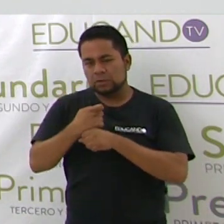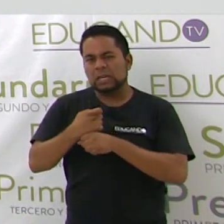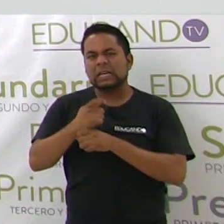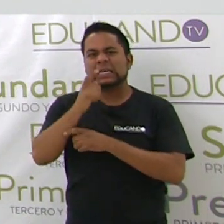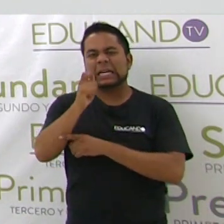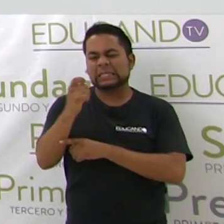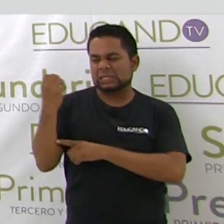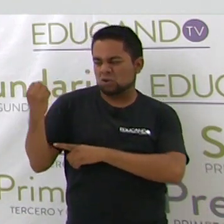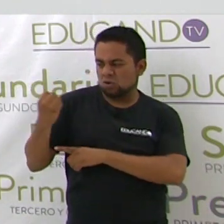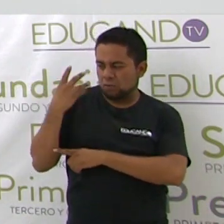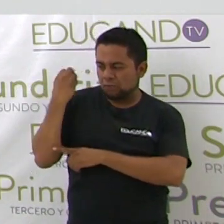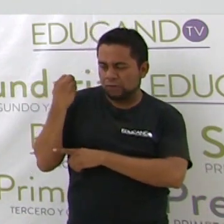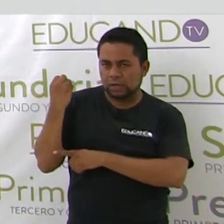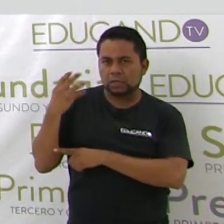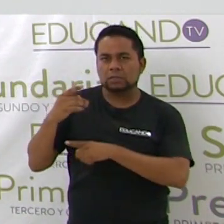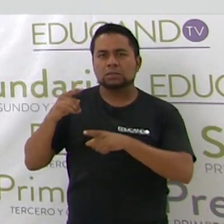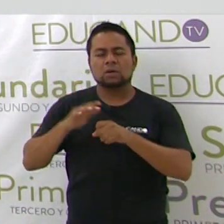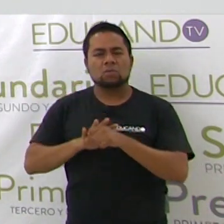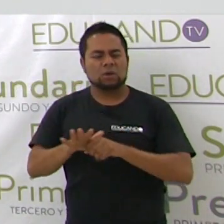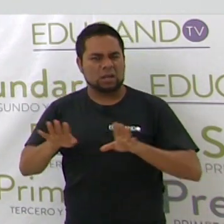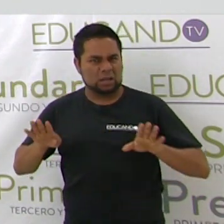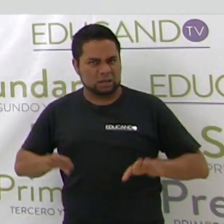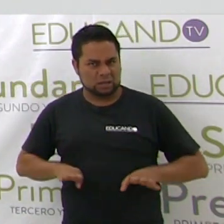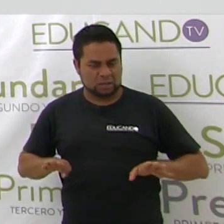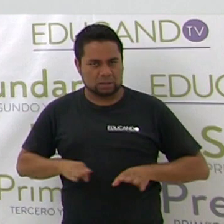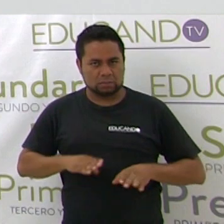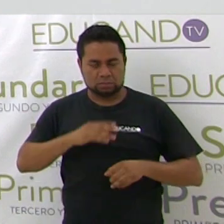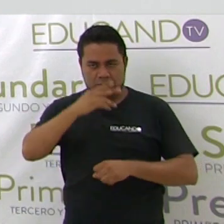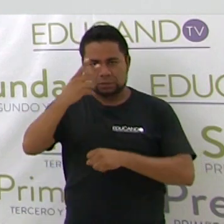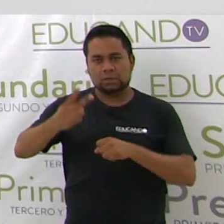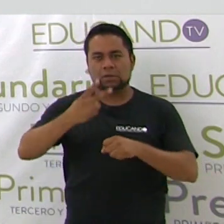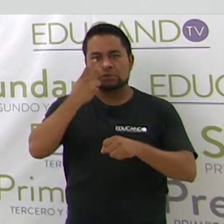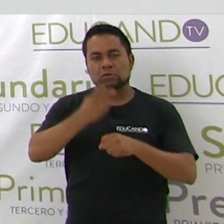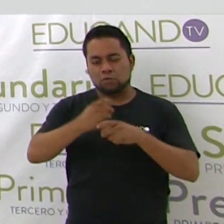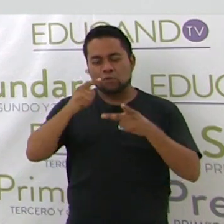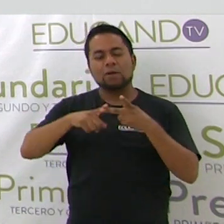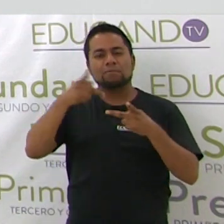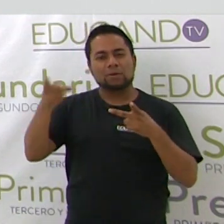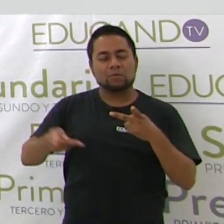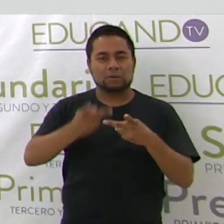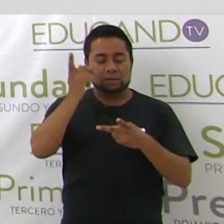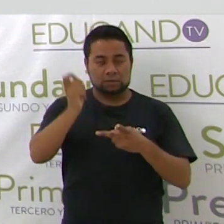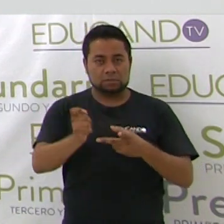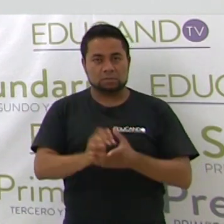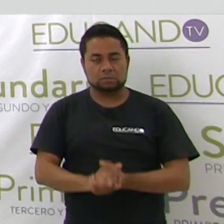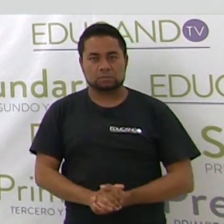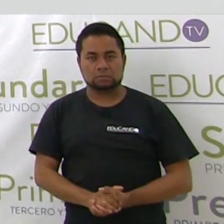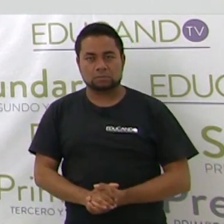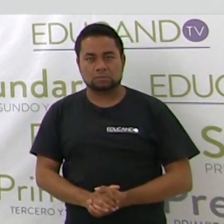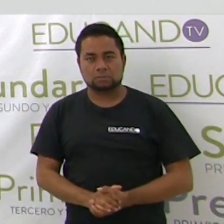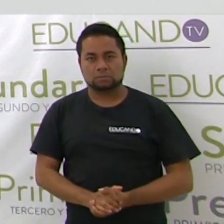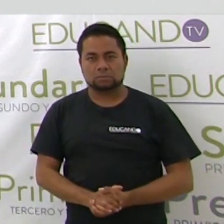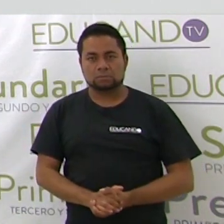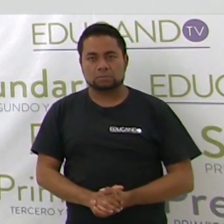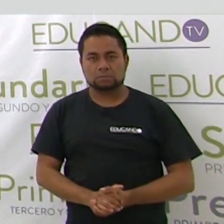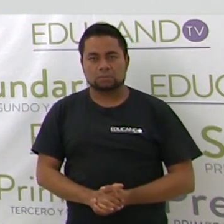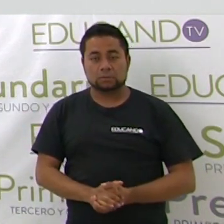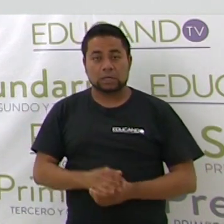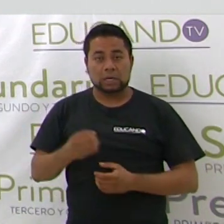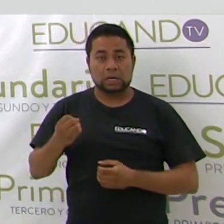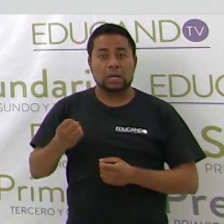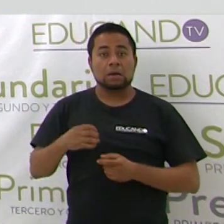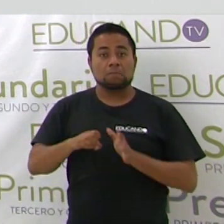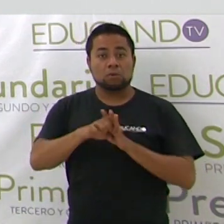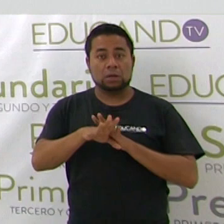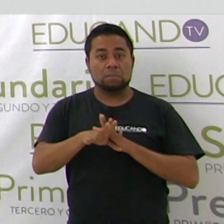conferencia? ¿Cuáles son sus características? La segunda pregunta es si es lo mismo que una exposición, es